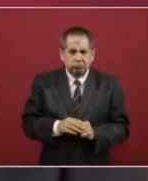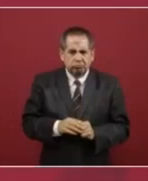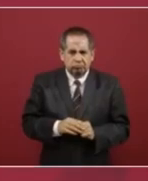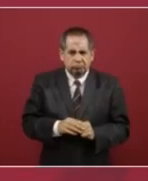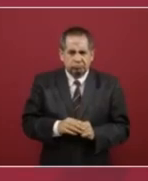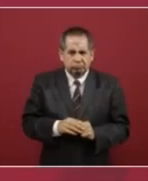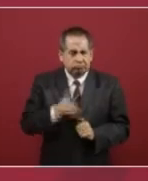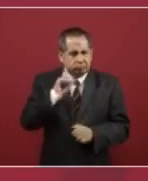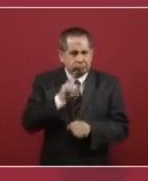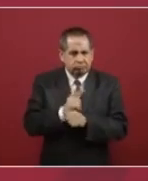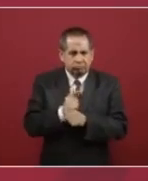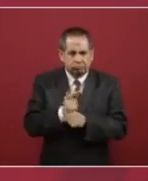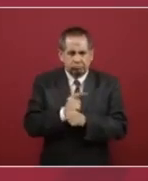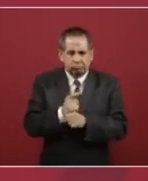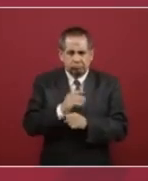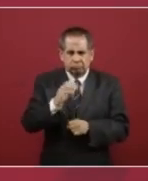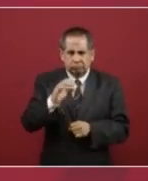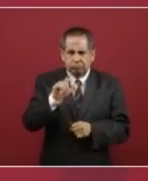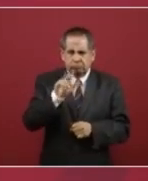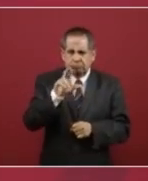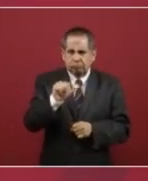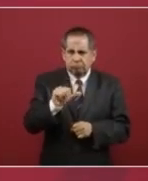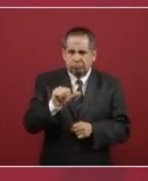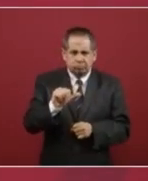la licenciada Clara Huschmann.